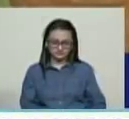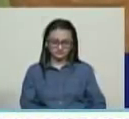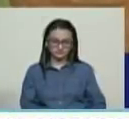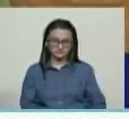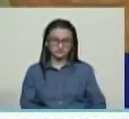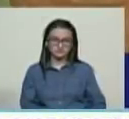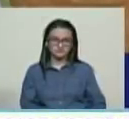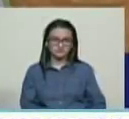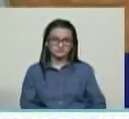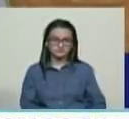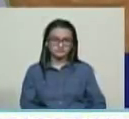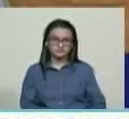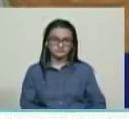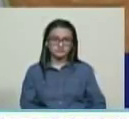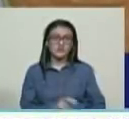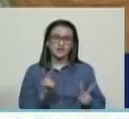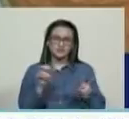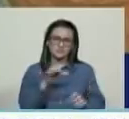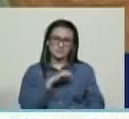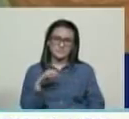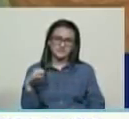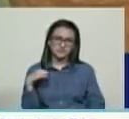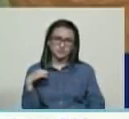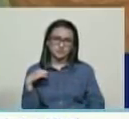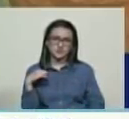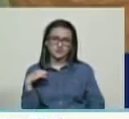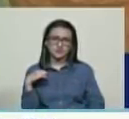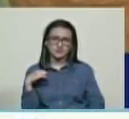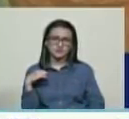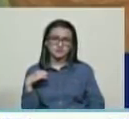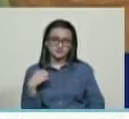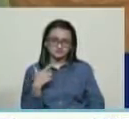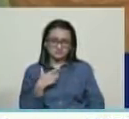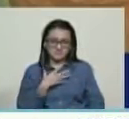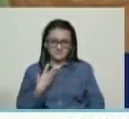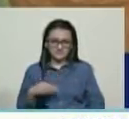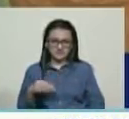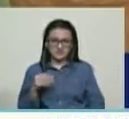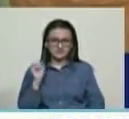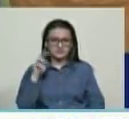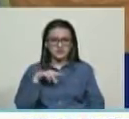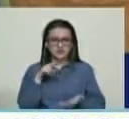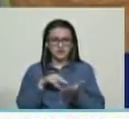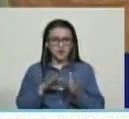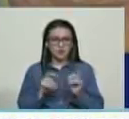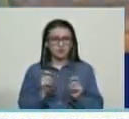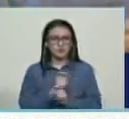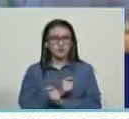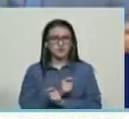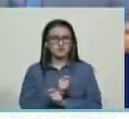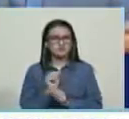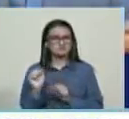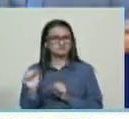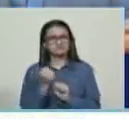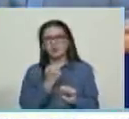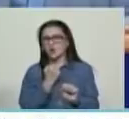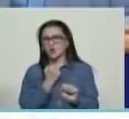De manera que en lo personal, y en este caso también como presidente de la Asamblea Nacional Constituyente,